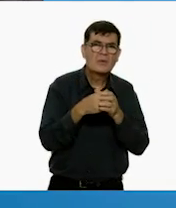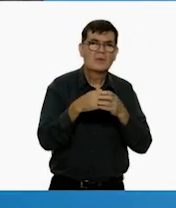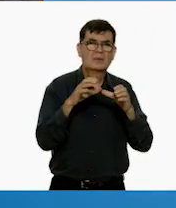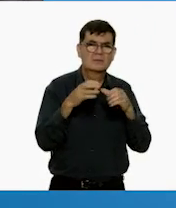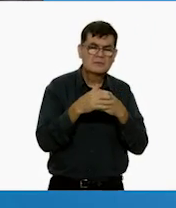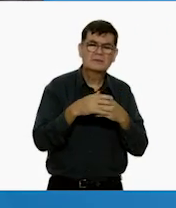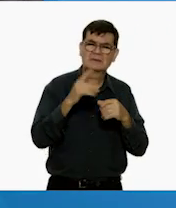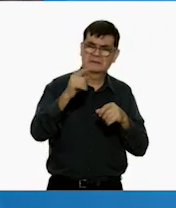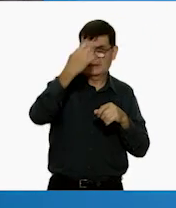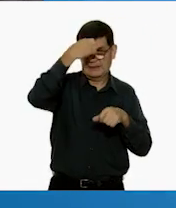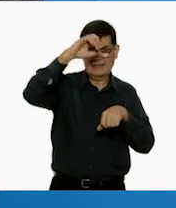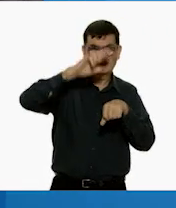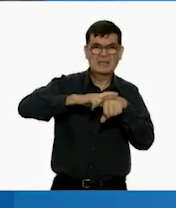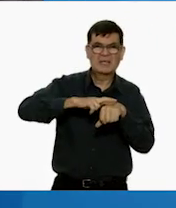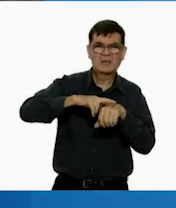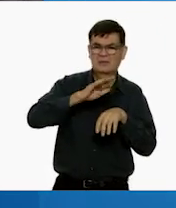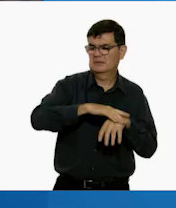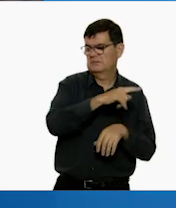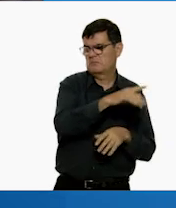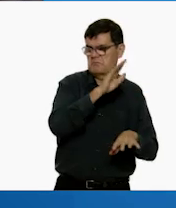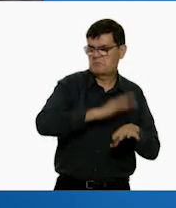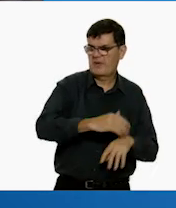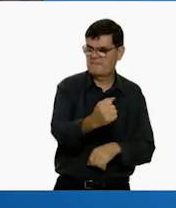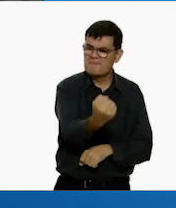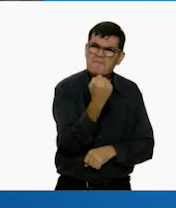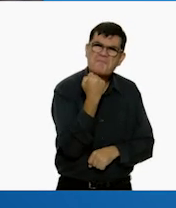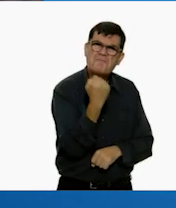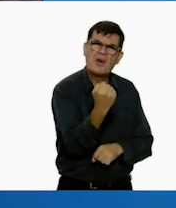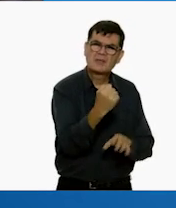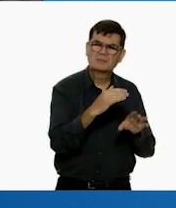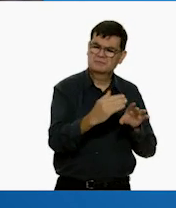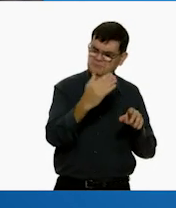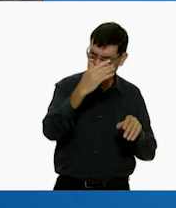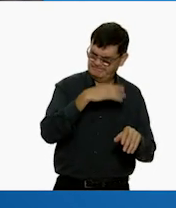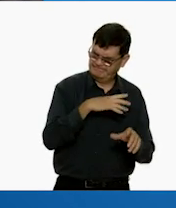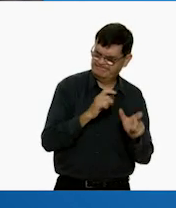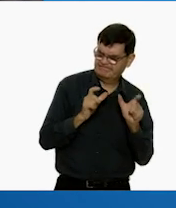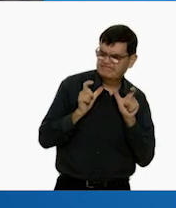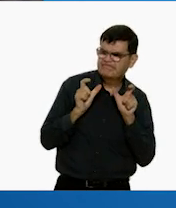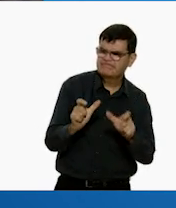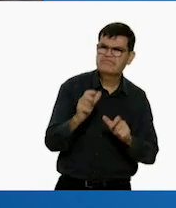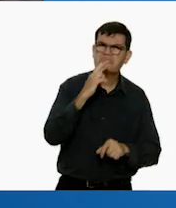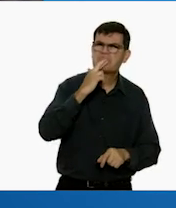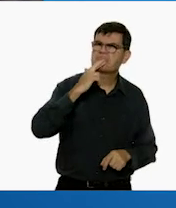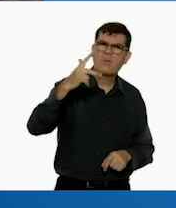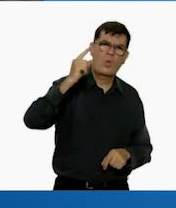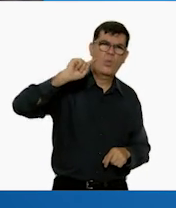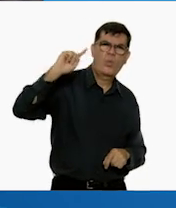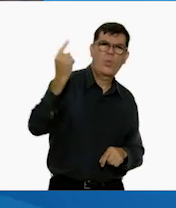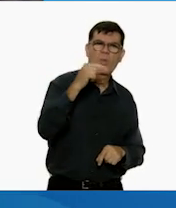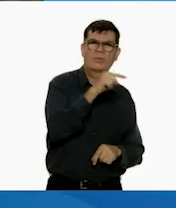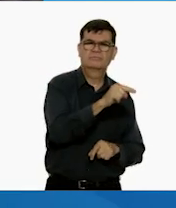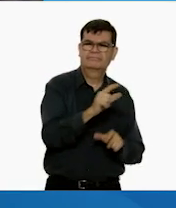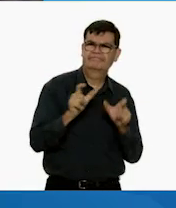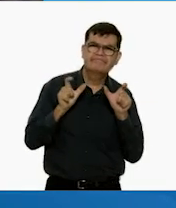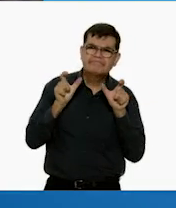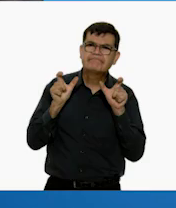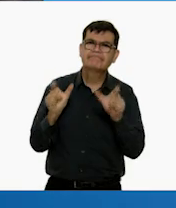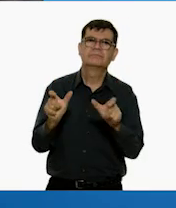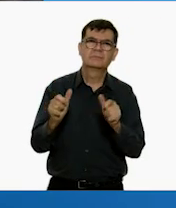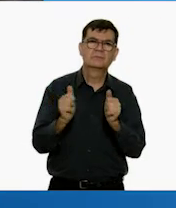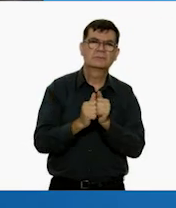el extranjero fue nuestro baluarte, nuestra roca, el quien mejor defendió